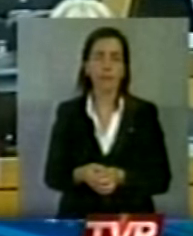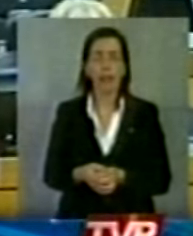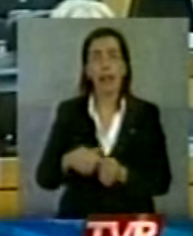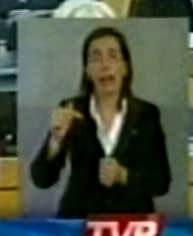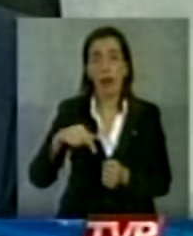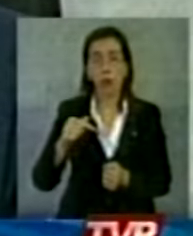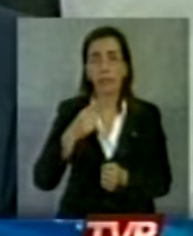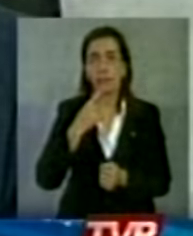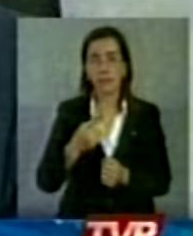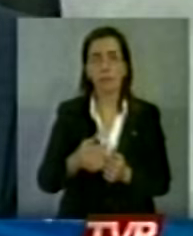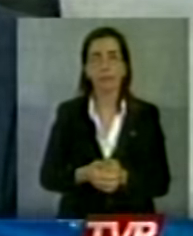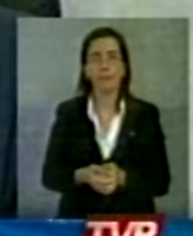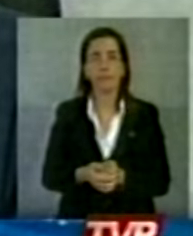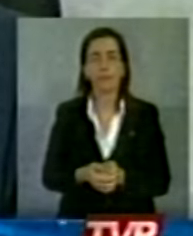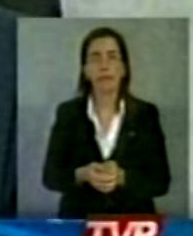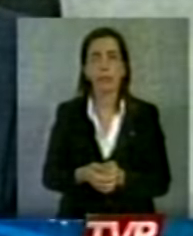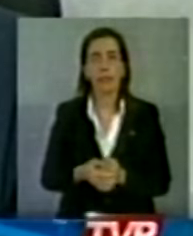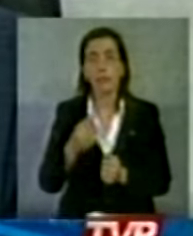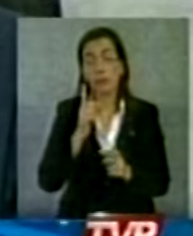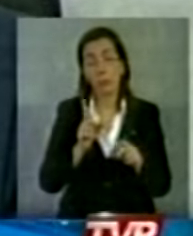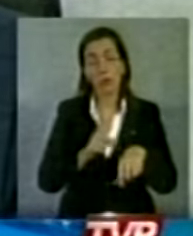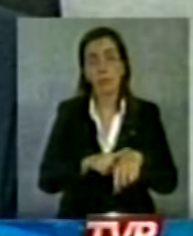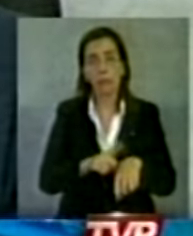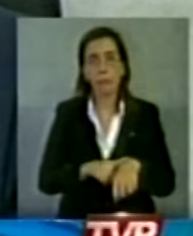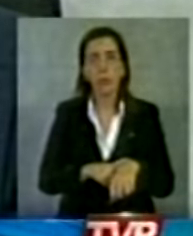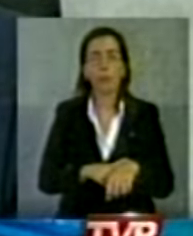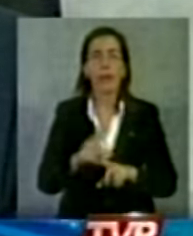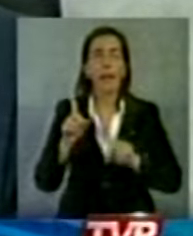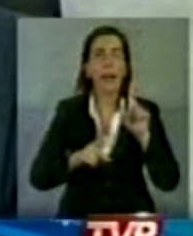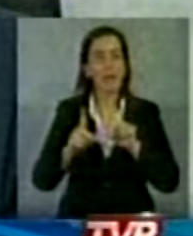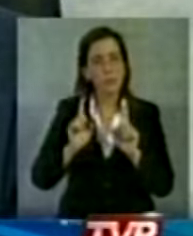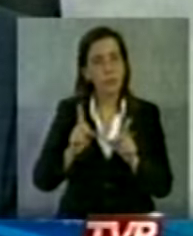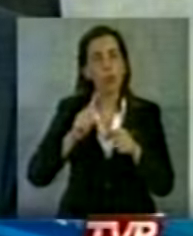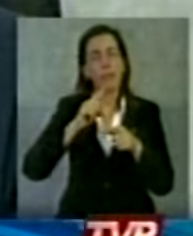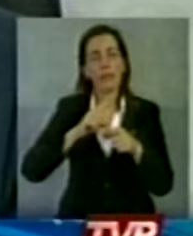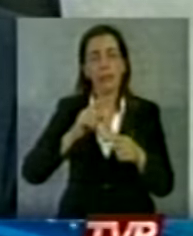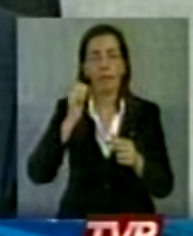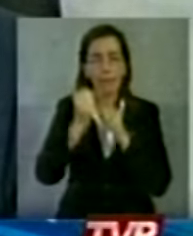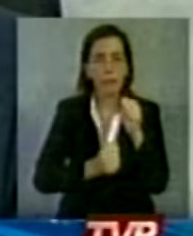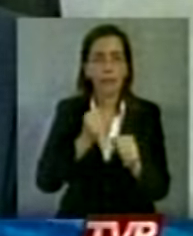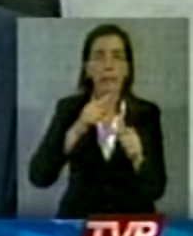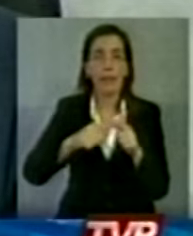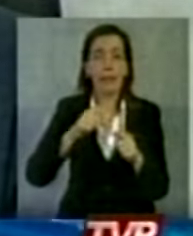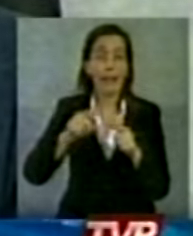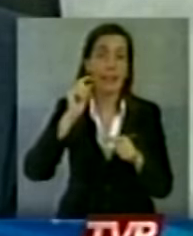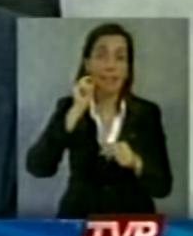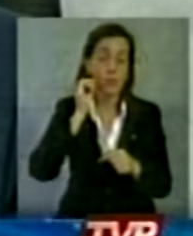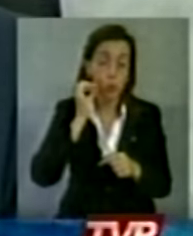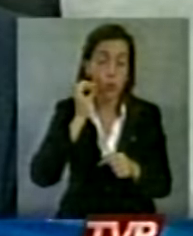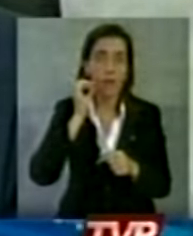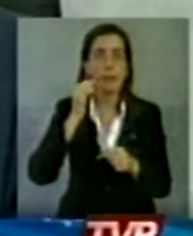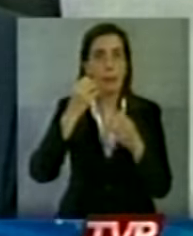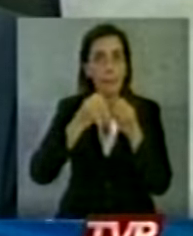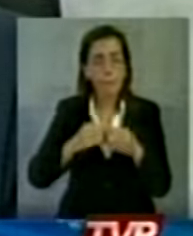Ahora bien, al mismo tiempo, aquella industria pesada dio a luz en su